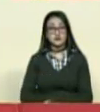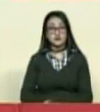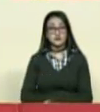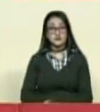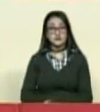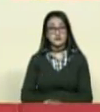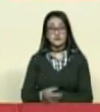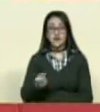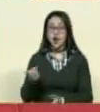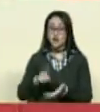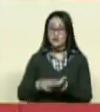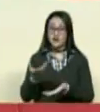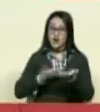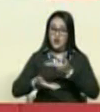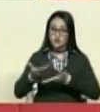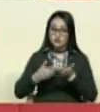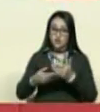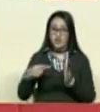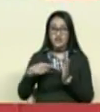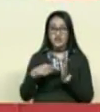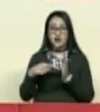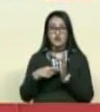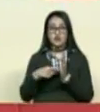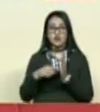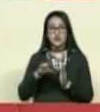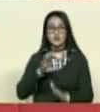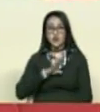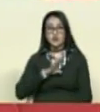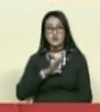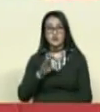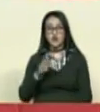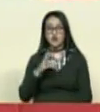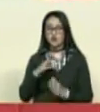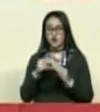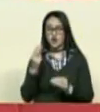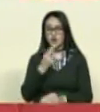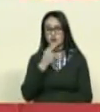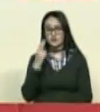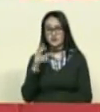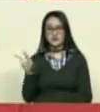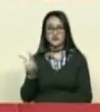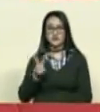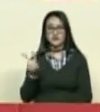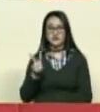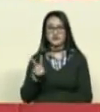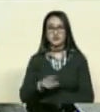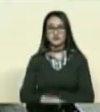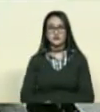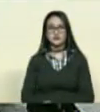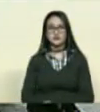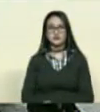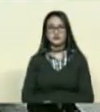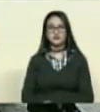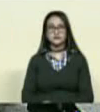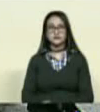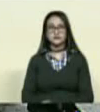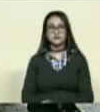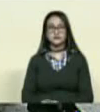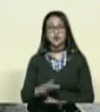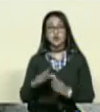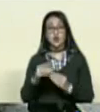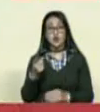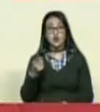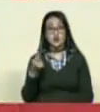y renegociación de la deuda externa y de todos los compromisos de Venezuela. Todo ese